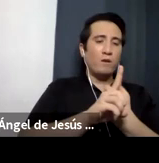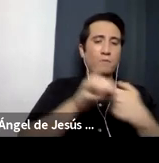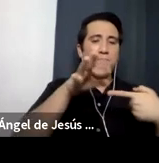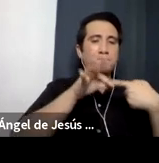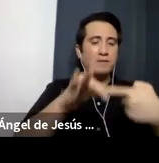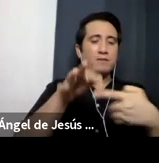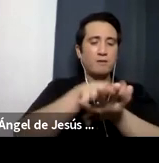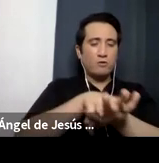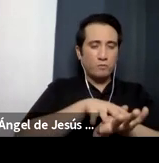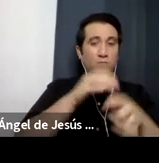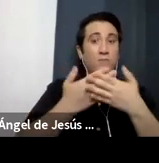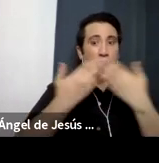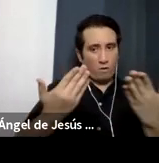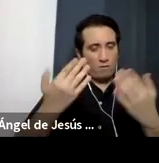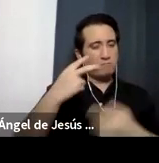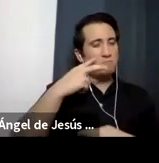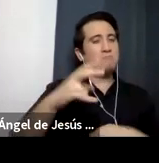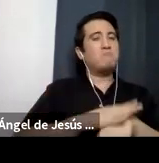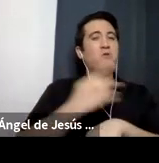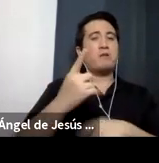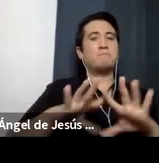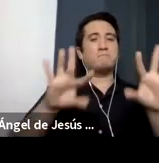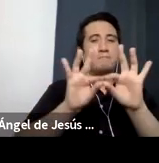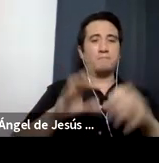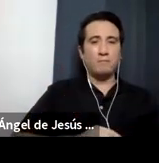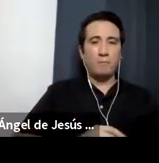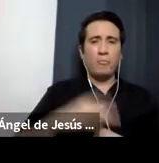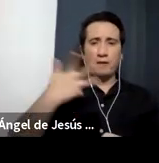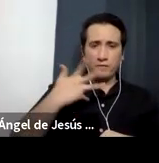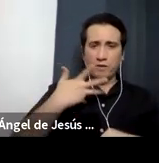y ahora vamos a ver por qué. Les traigo algunos datos